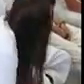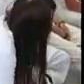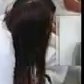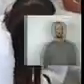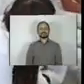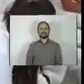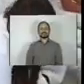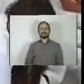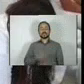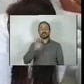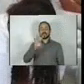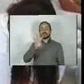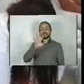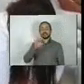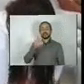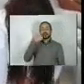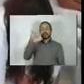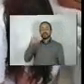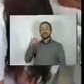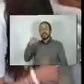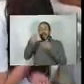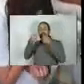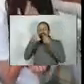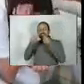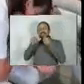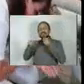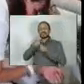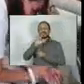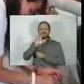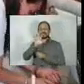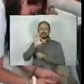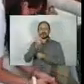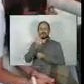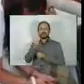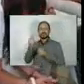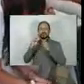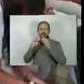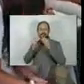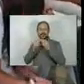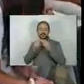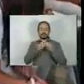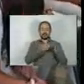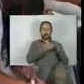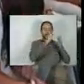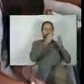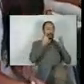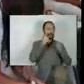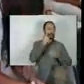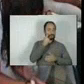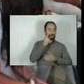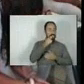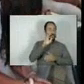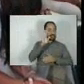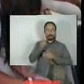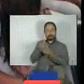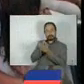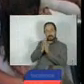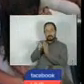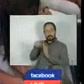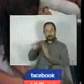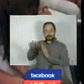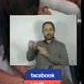45 años de cárcel para 39 pandilleros es lo que solicitó la Fiscalía General de la República al juzgado